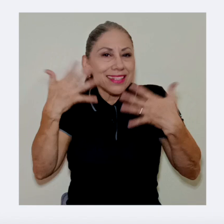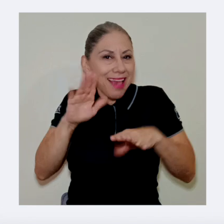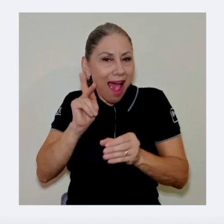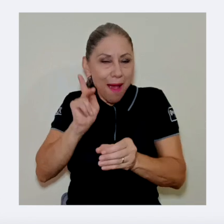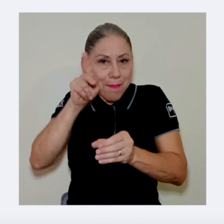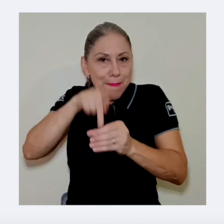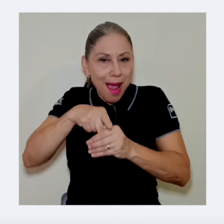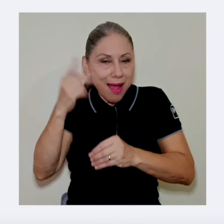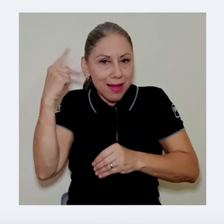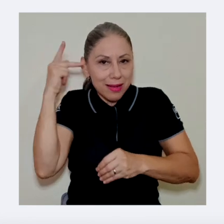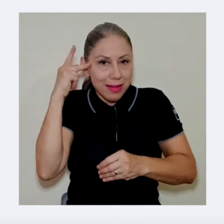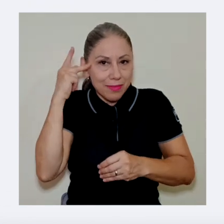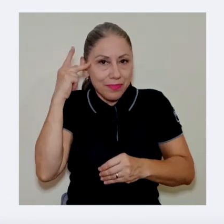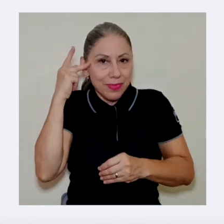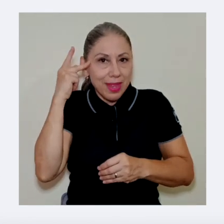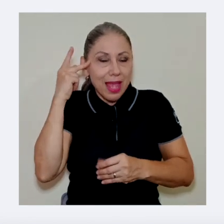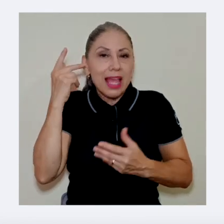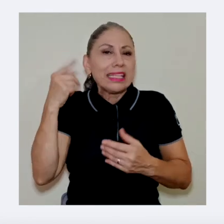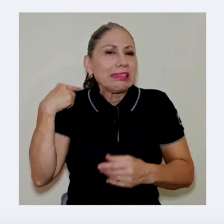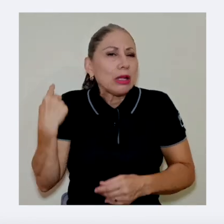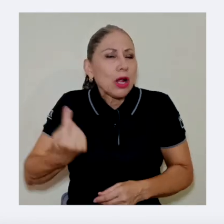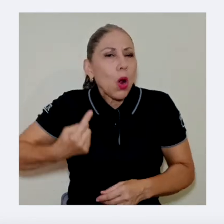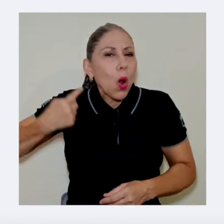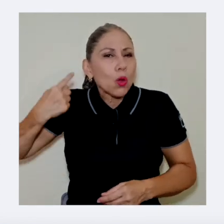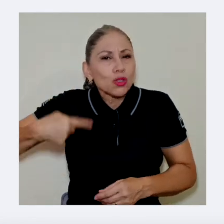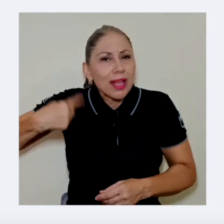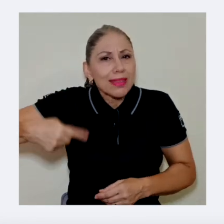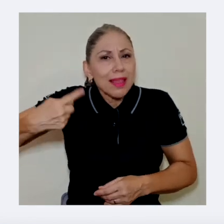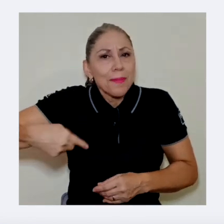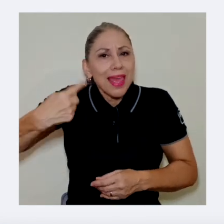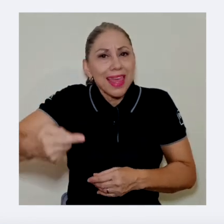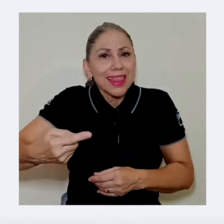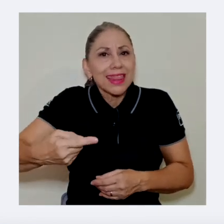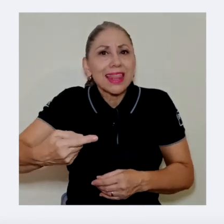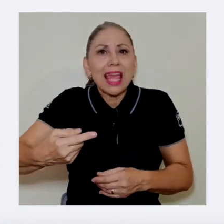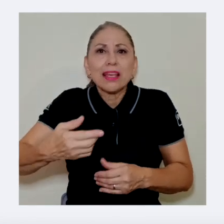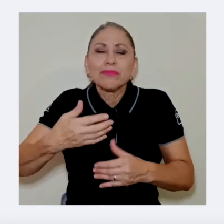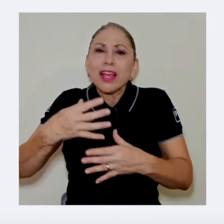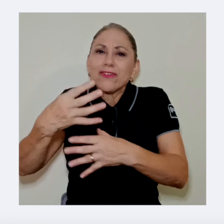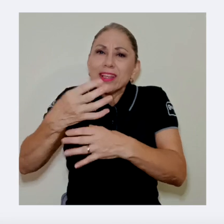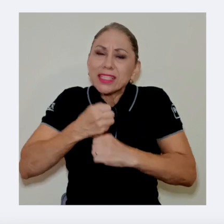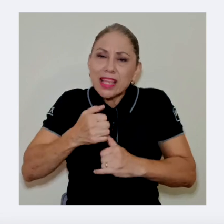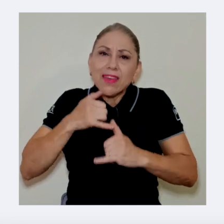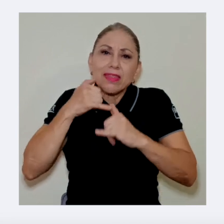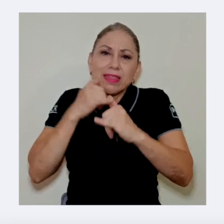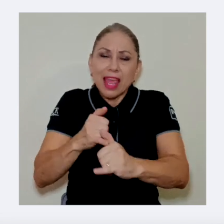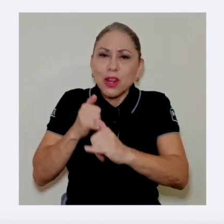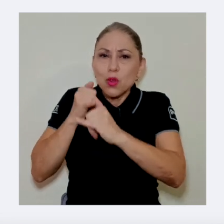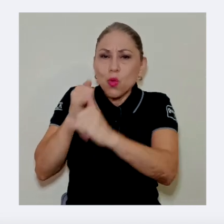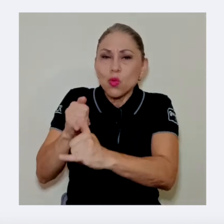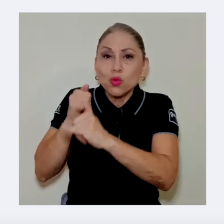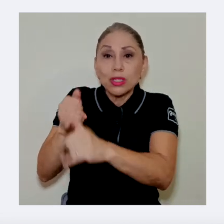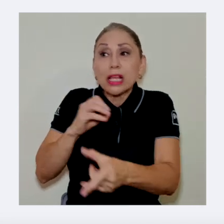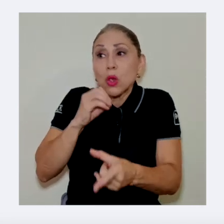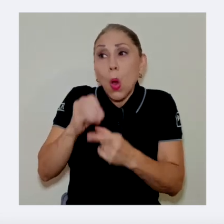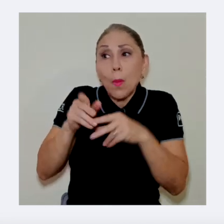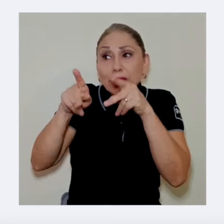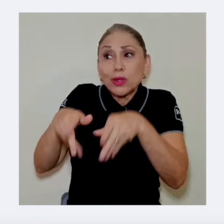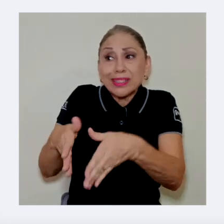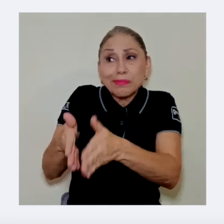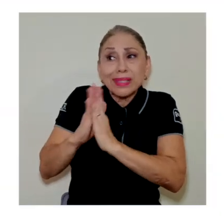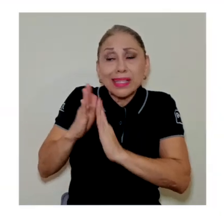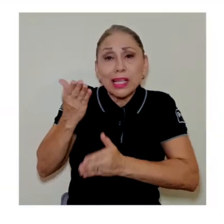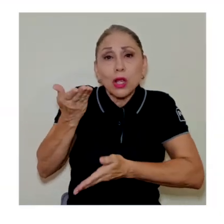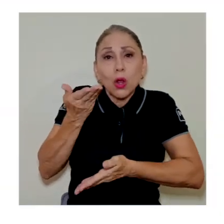en la política, recibe constantemente, ¿verdad?, este tipo de denuncias, pedidos de colaboración en el